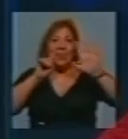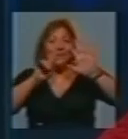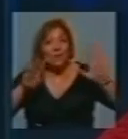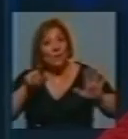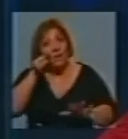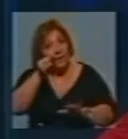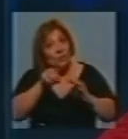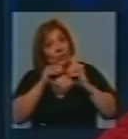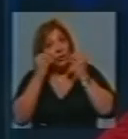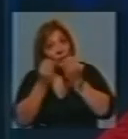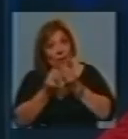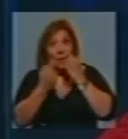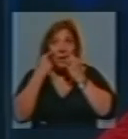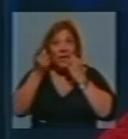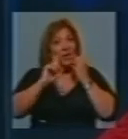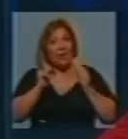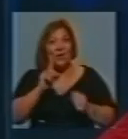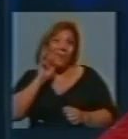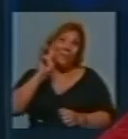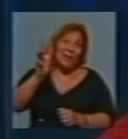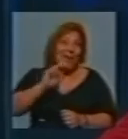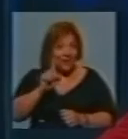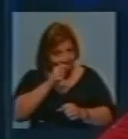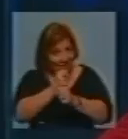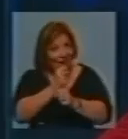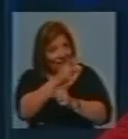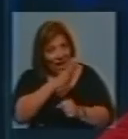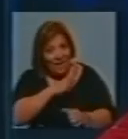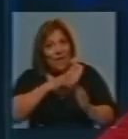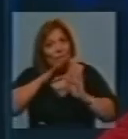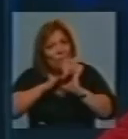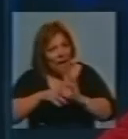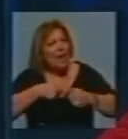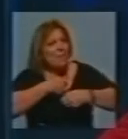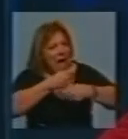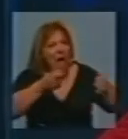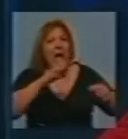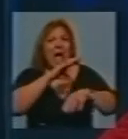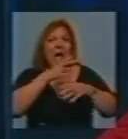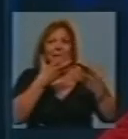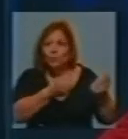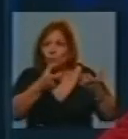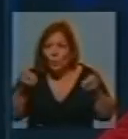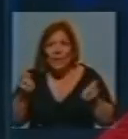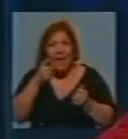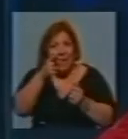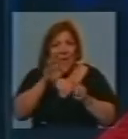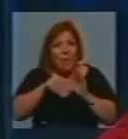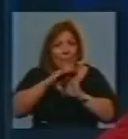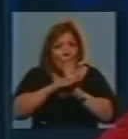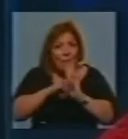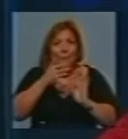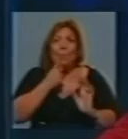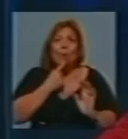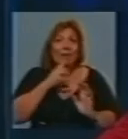es una cifra que a veces se nos escapa, no la tenemos en cuenta. Y si bien el programa asistencialista del que dependía el programa político